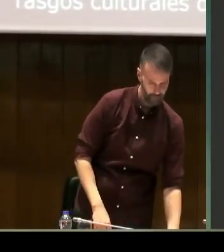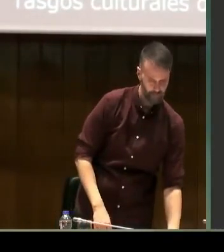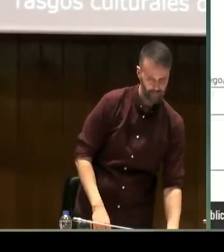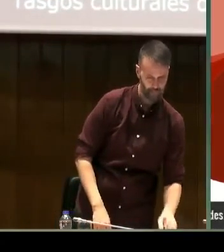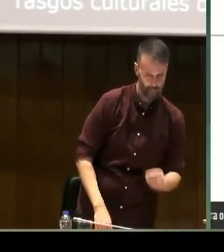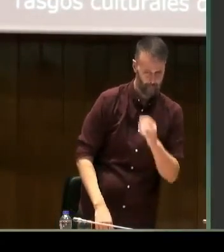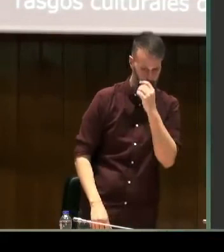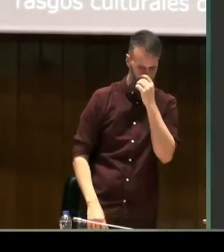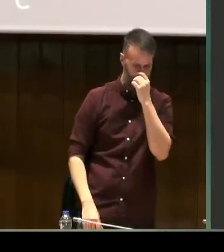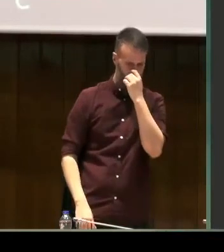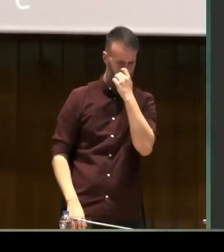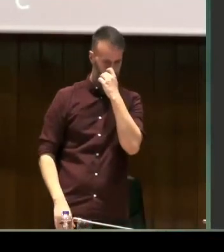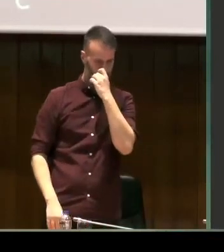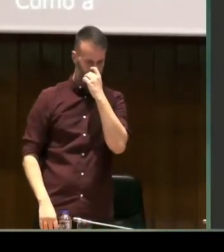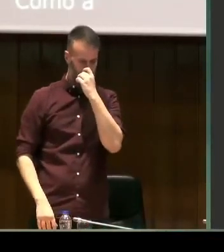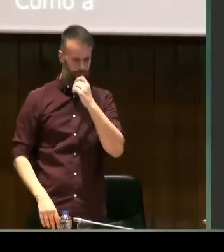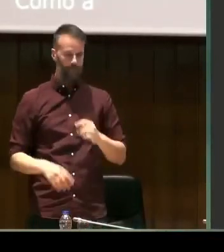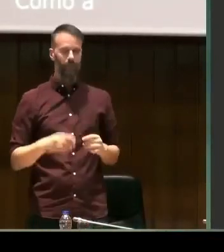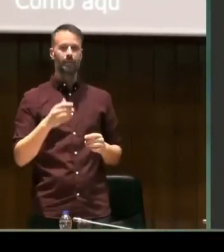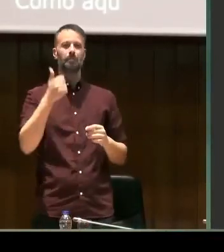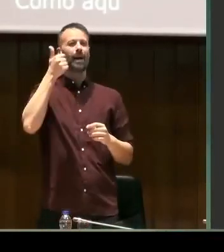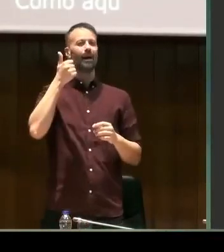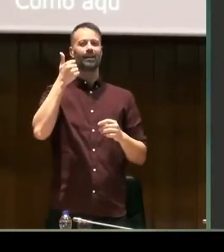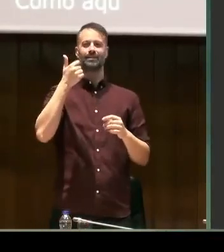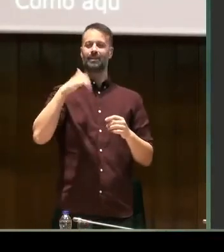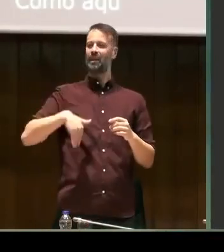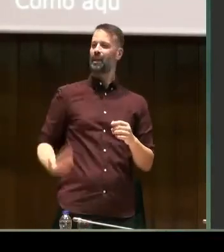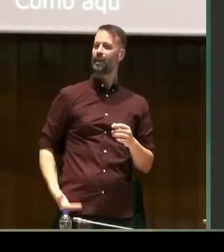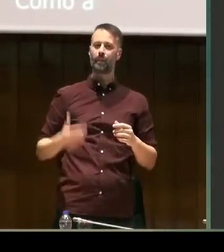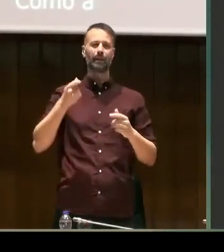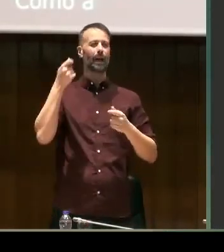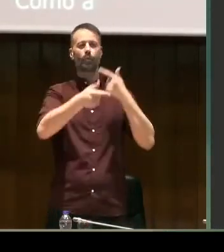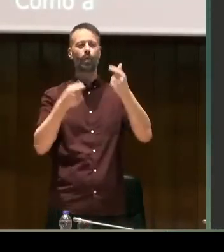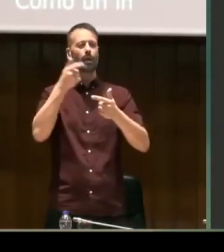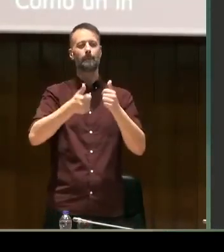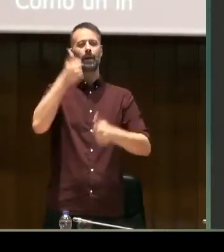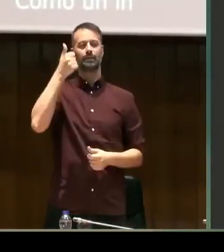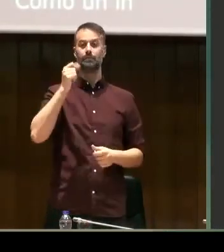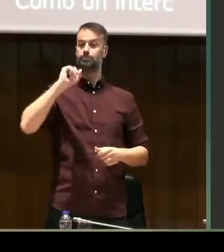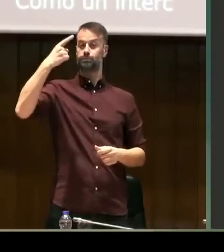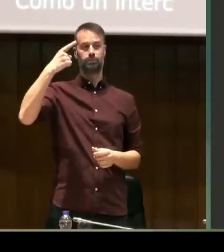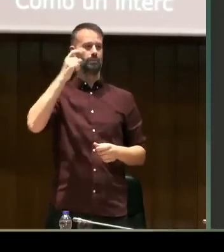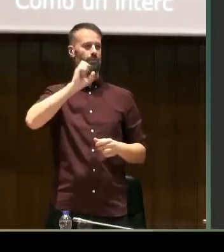la comunidad oyente también se está apropiando de rasgos de nuestra cultura, de la cultura sorda.